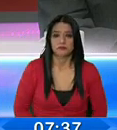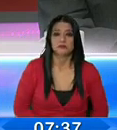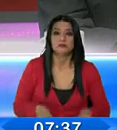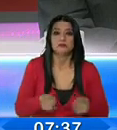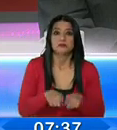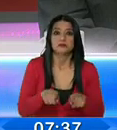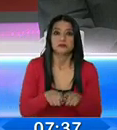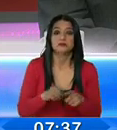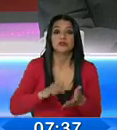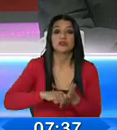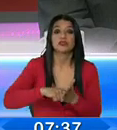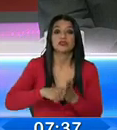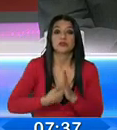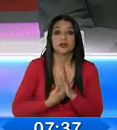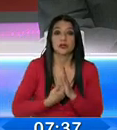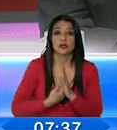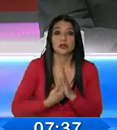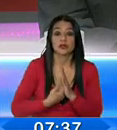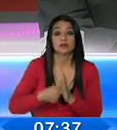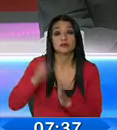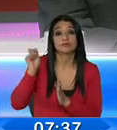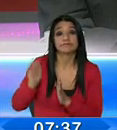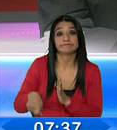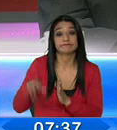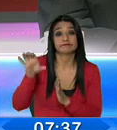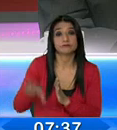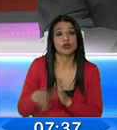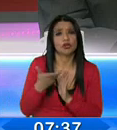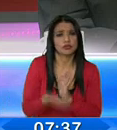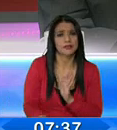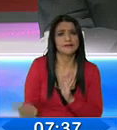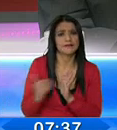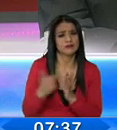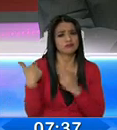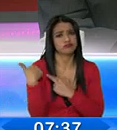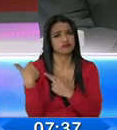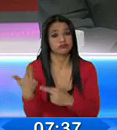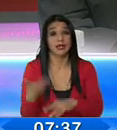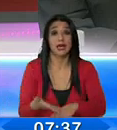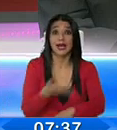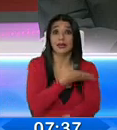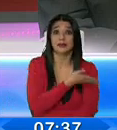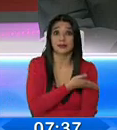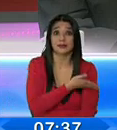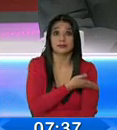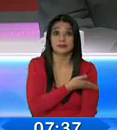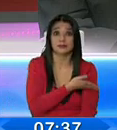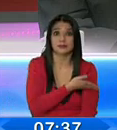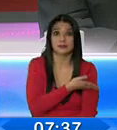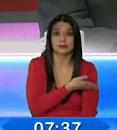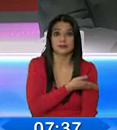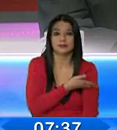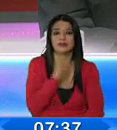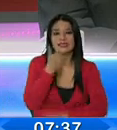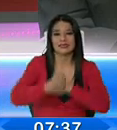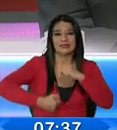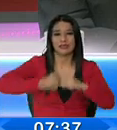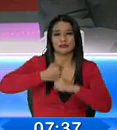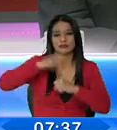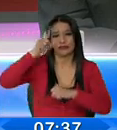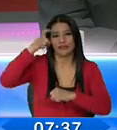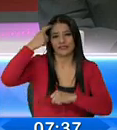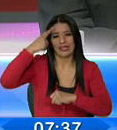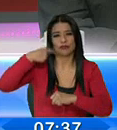restitución a la Contraloría y a la Procuraduría de una capacidad que le fuera cercenada durante la década de arbitrariedades,